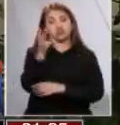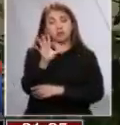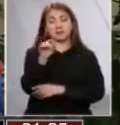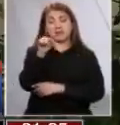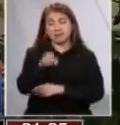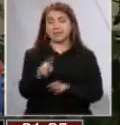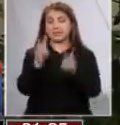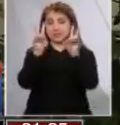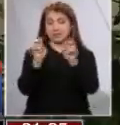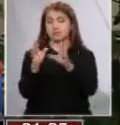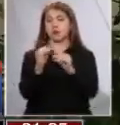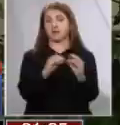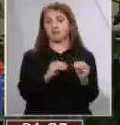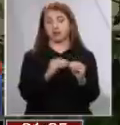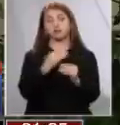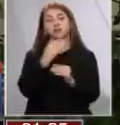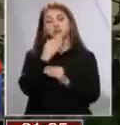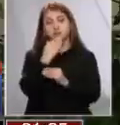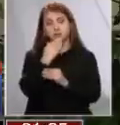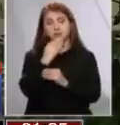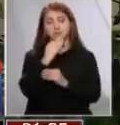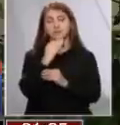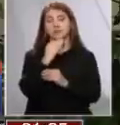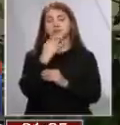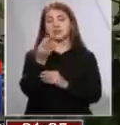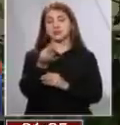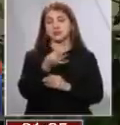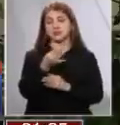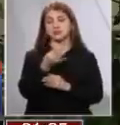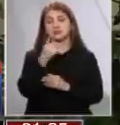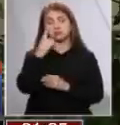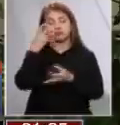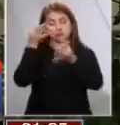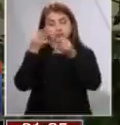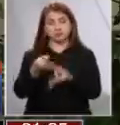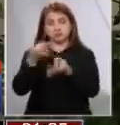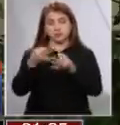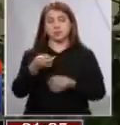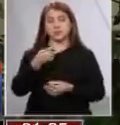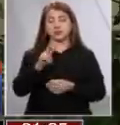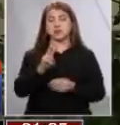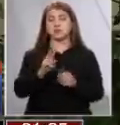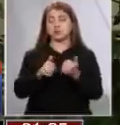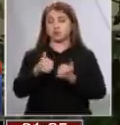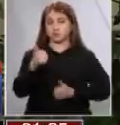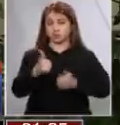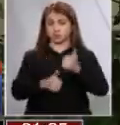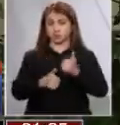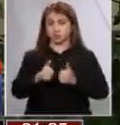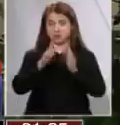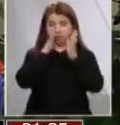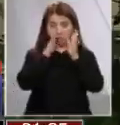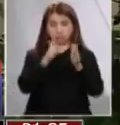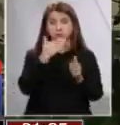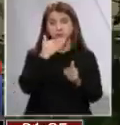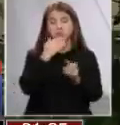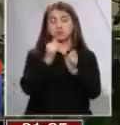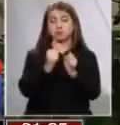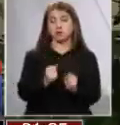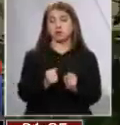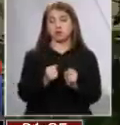este caso estamos hablando también de que según las convicciones también del profesional que atienda, también